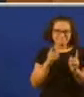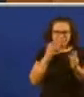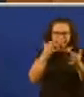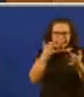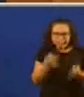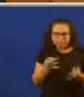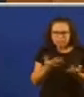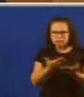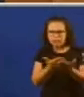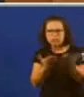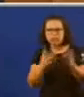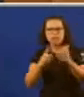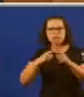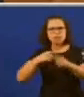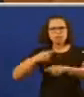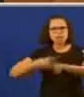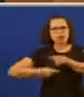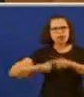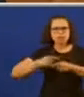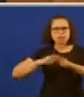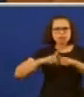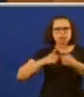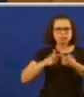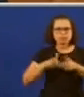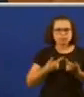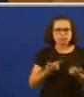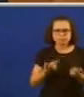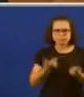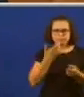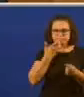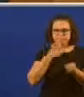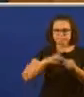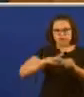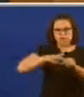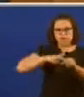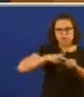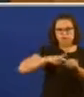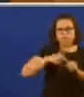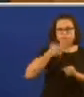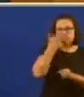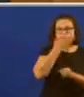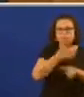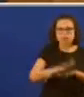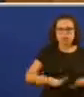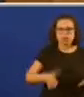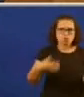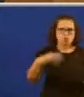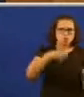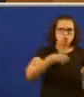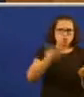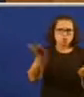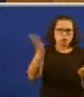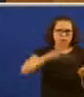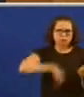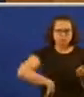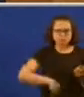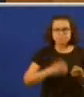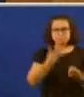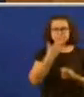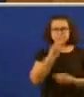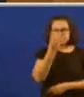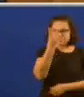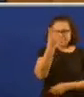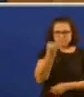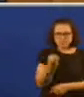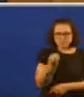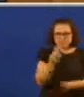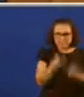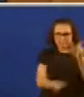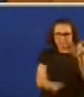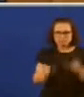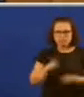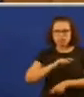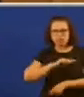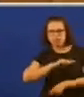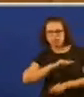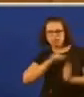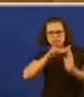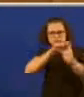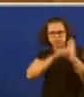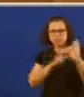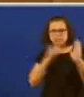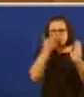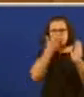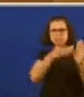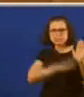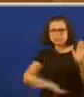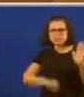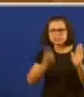familias que non teñen non teñen praza nas escolas infantís. Mire, son vigo hai tres mil persoas agardando en listas de espera nas